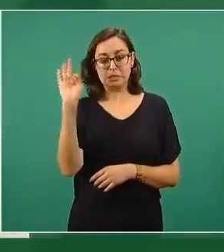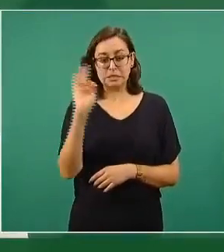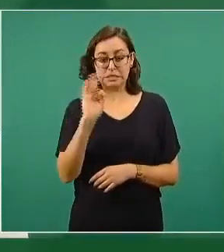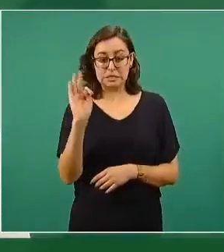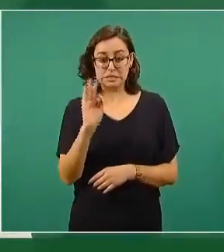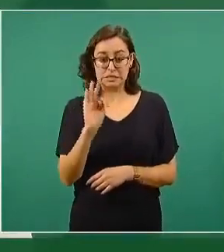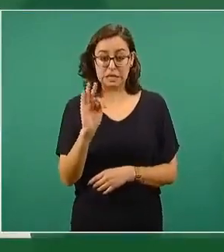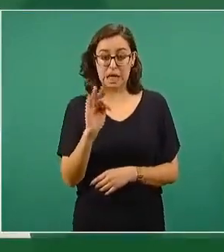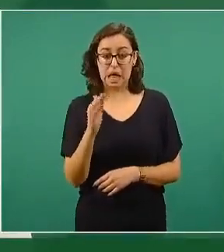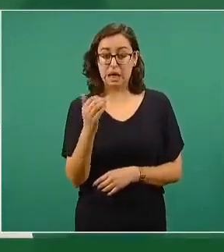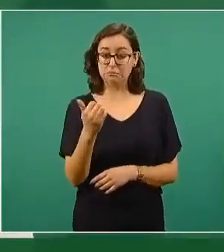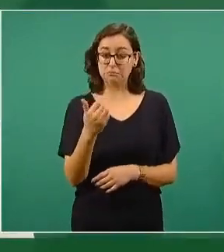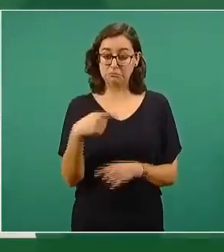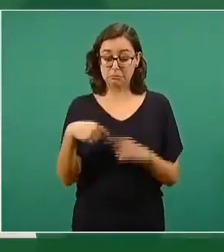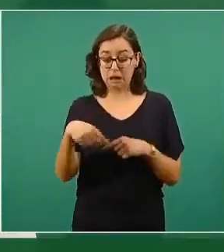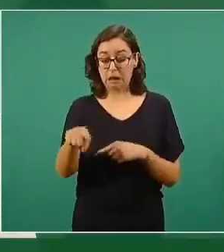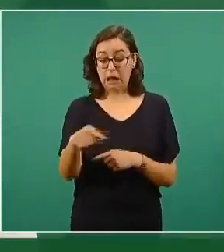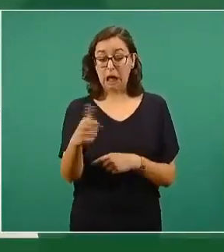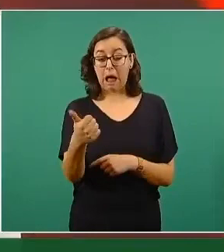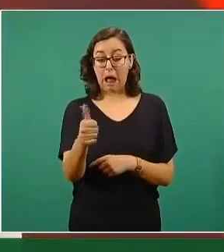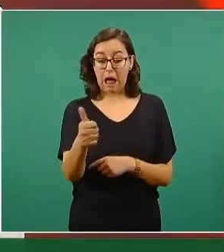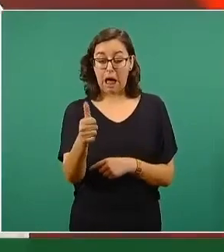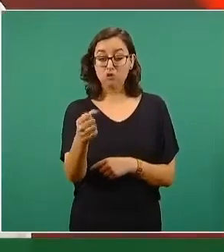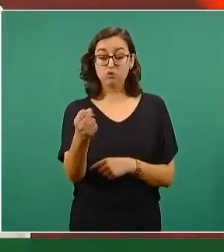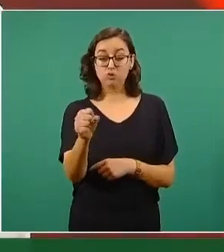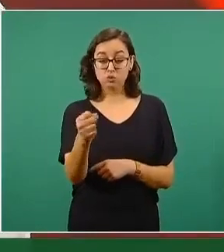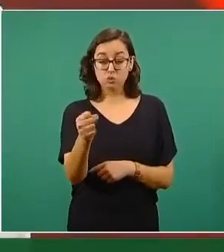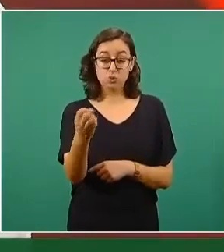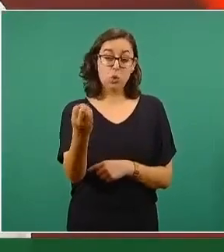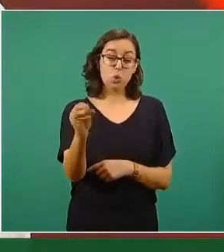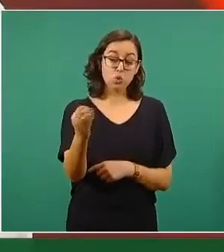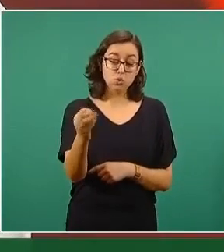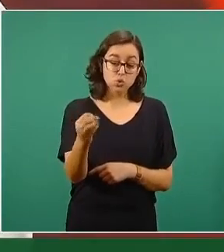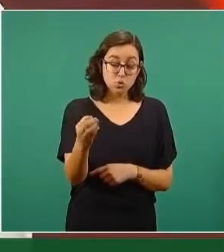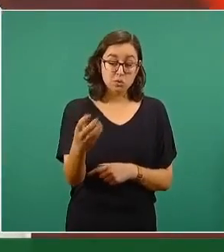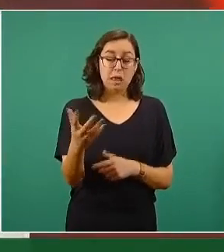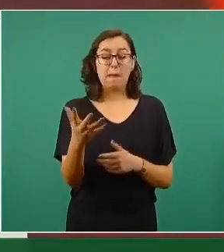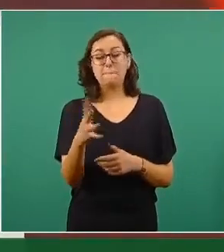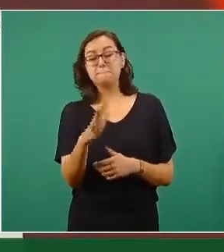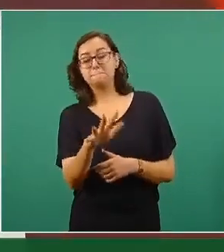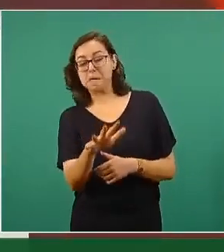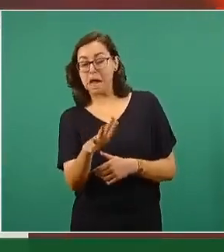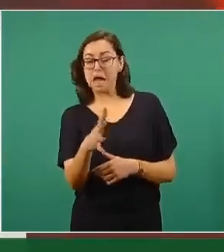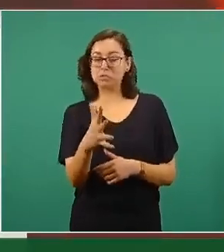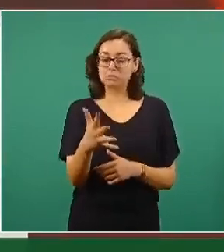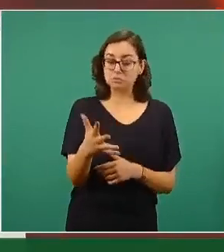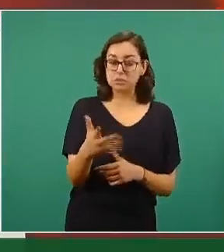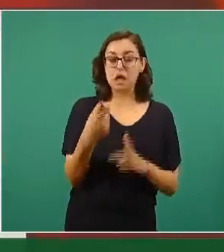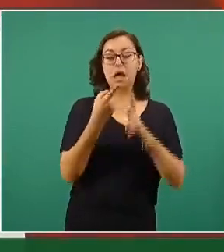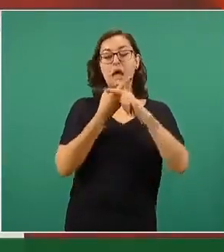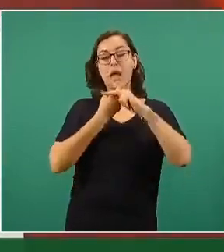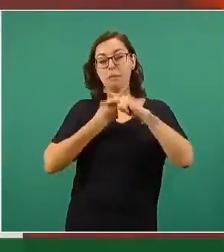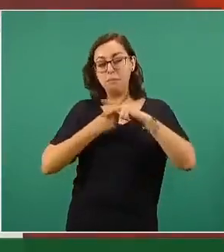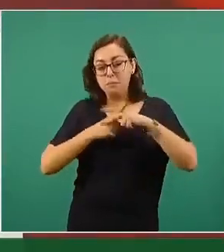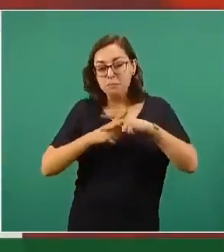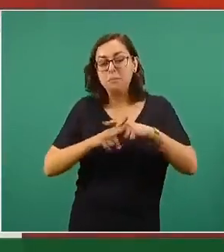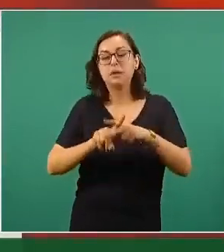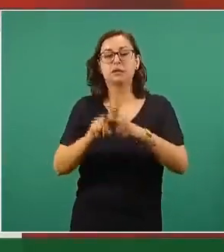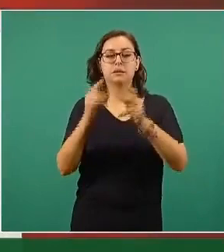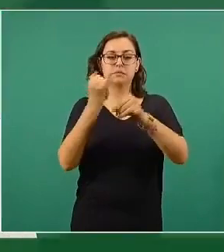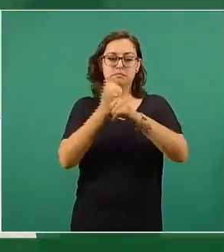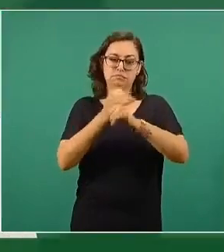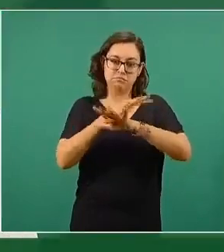de agosto, septiembre, octubre, ya empezarán a aparecer estos resultados de esas